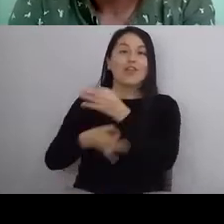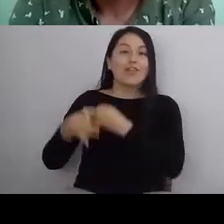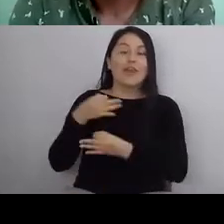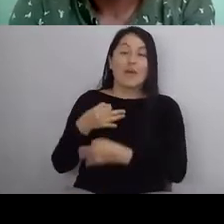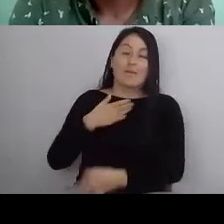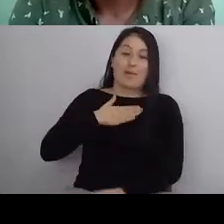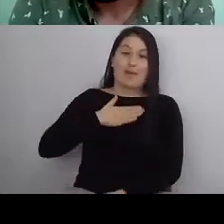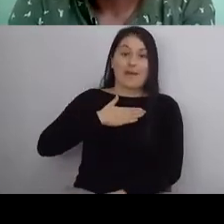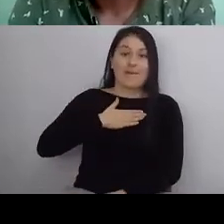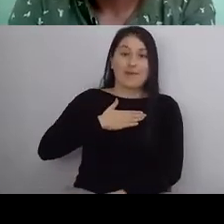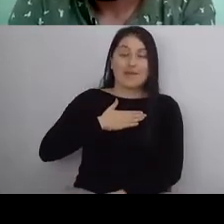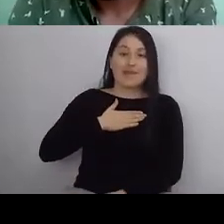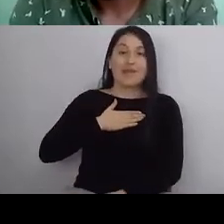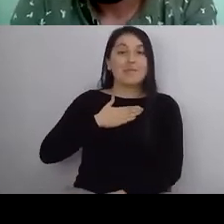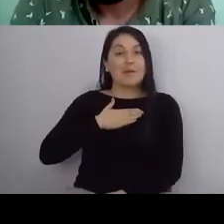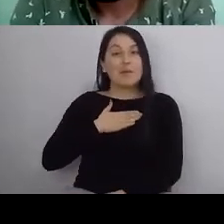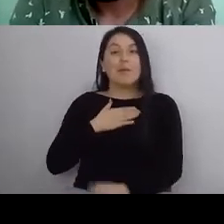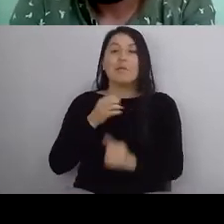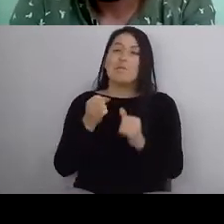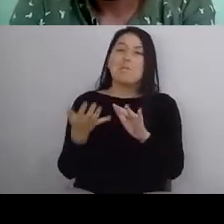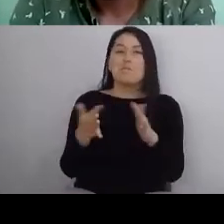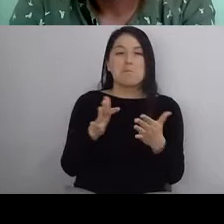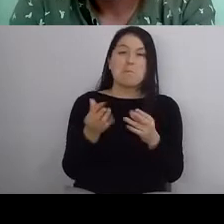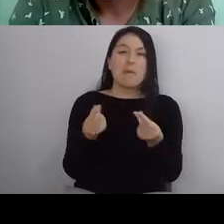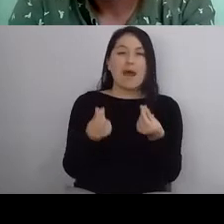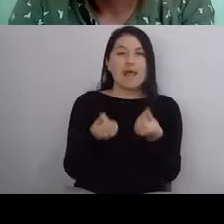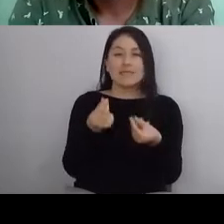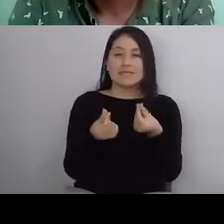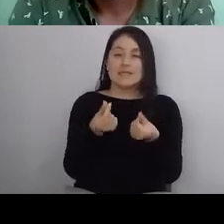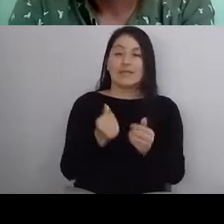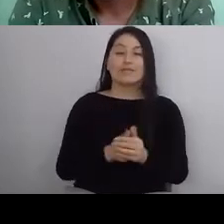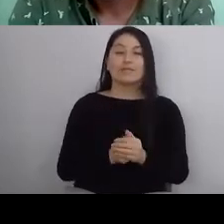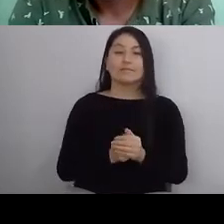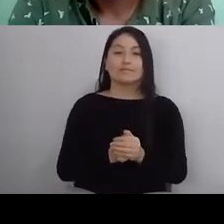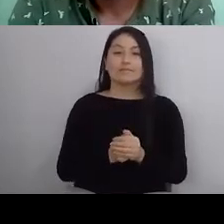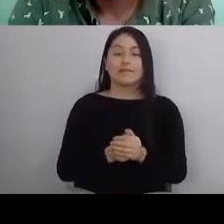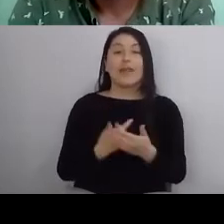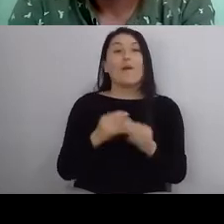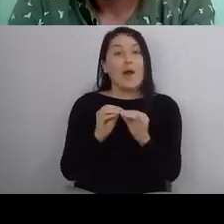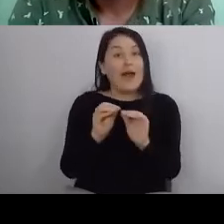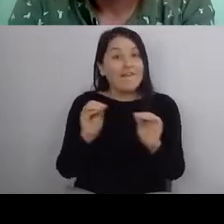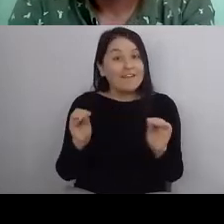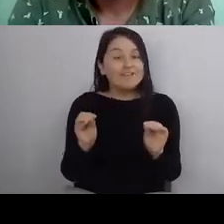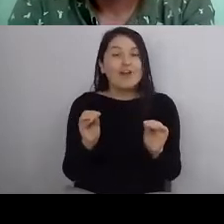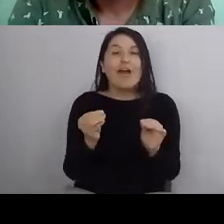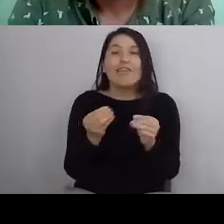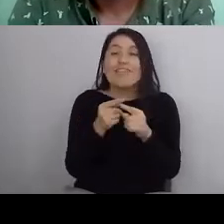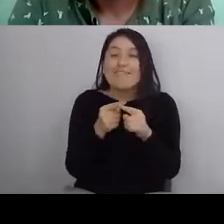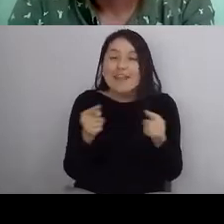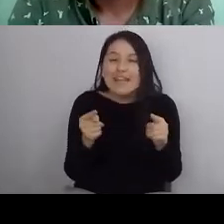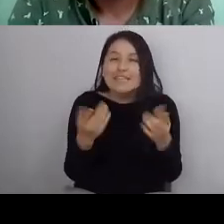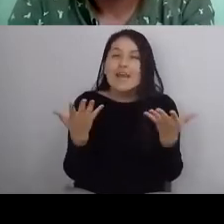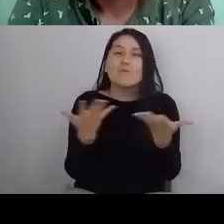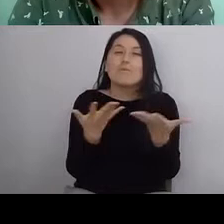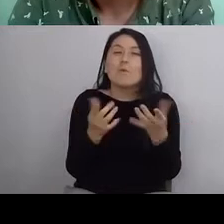menos podrían ser bastante similares. De hecho, a modo de adelanto, la diferencia es muy sutil, es muy,